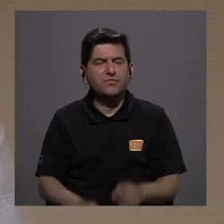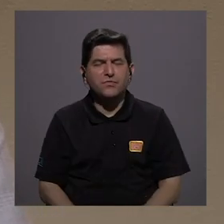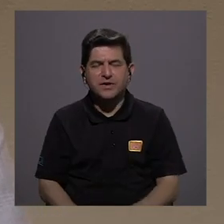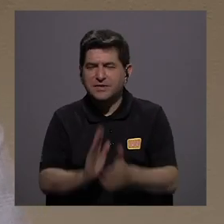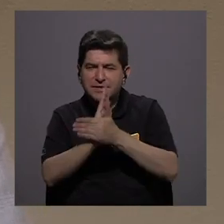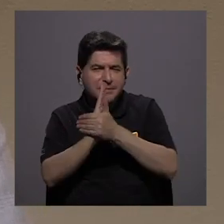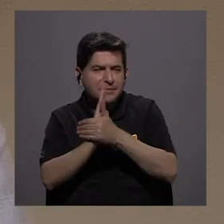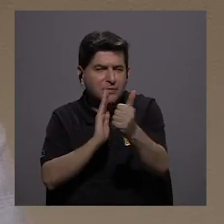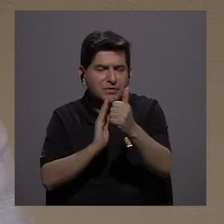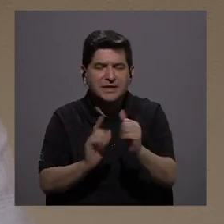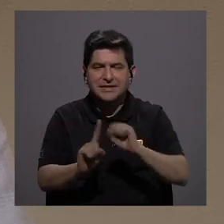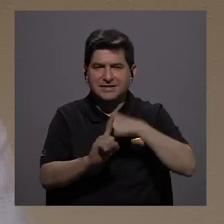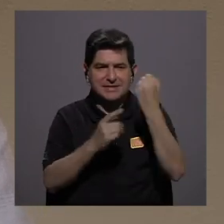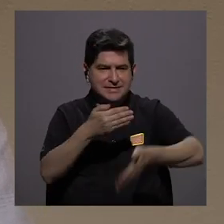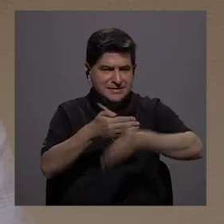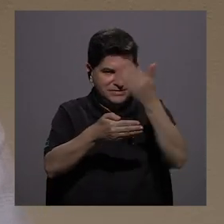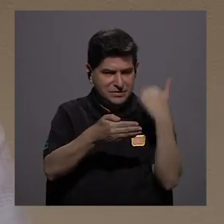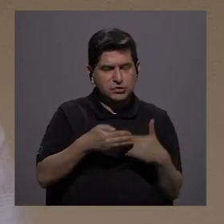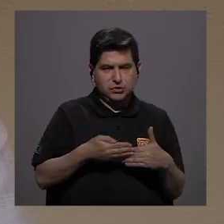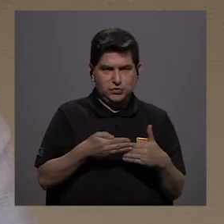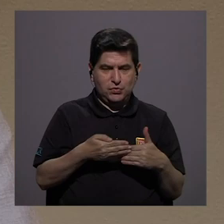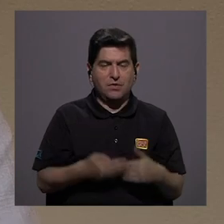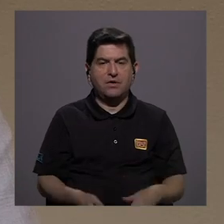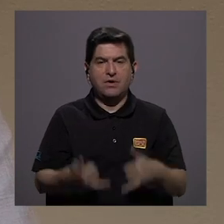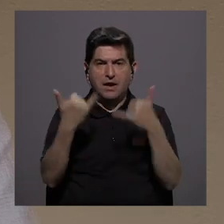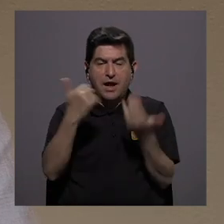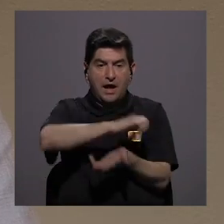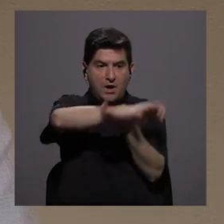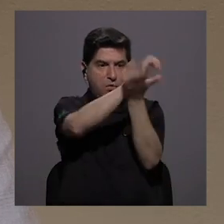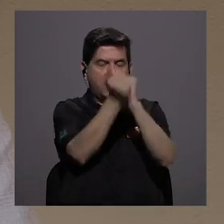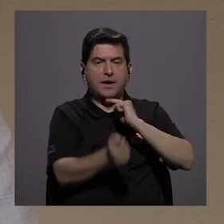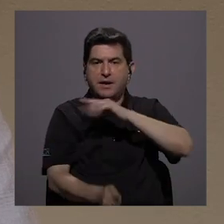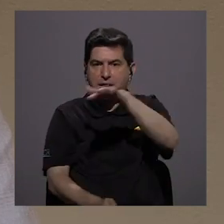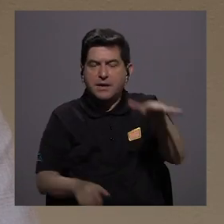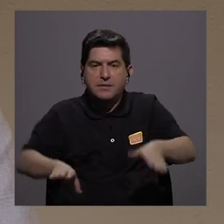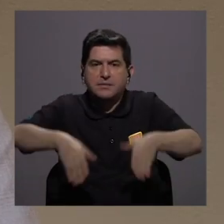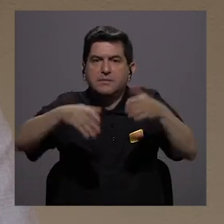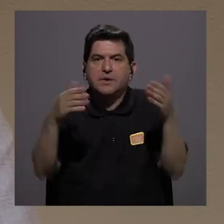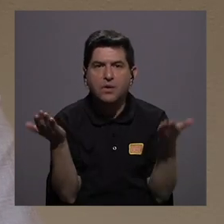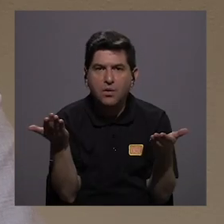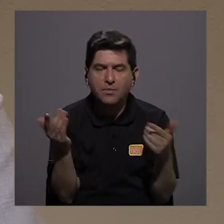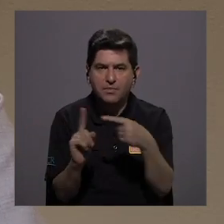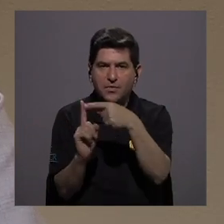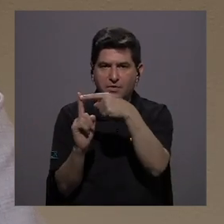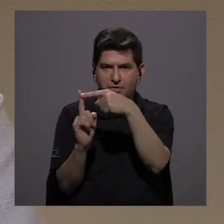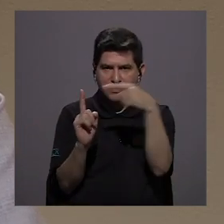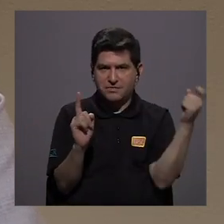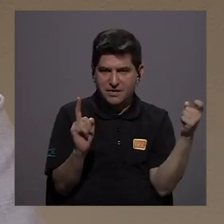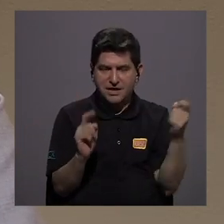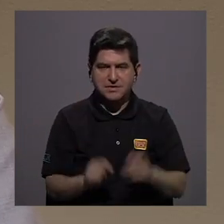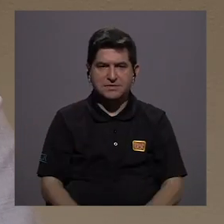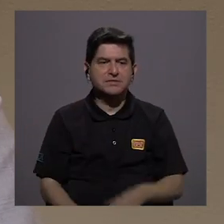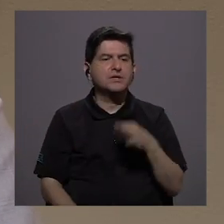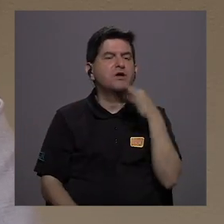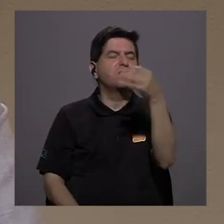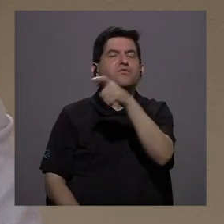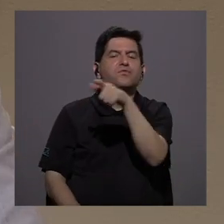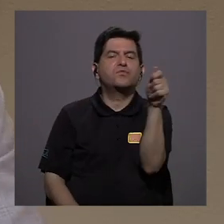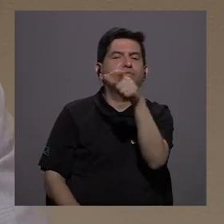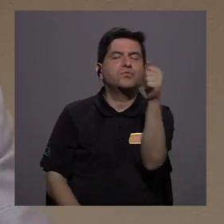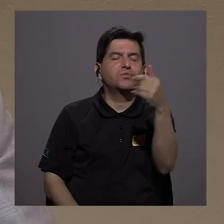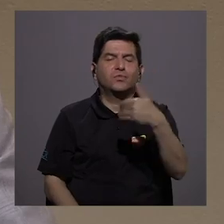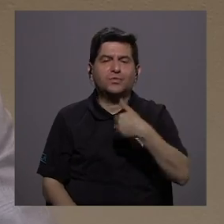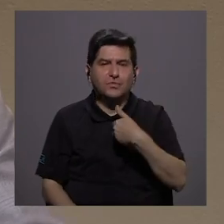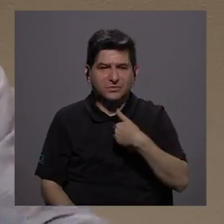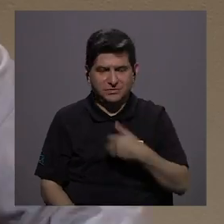de cómo estábamos en ese antes. Ahora, ¿cómo cambia esa realidad a partir de estos próximos meses que tenemos de